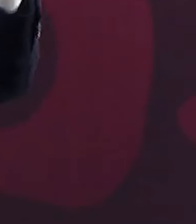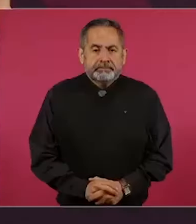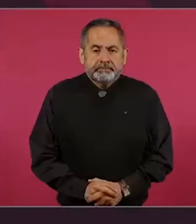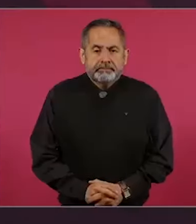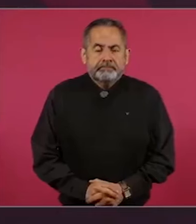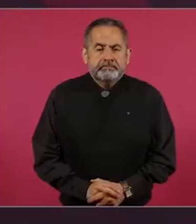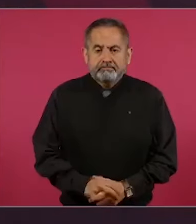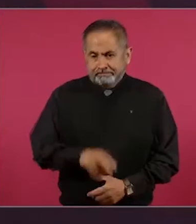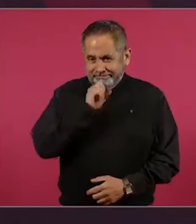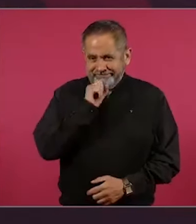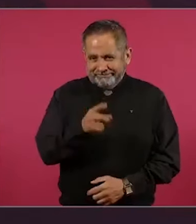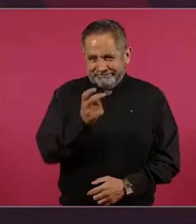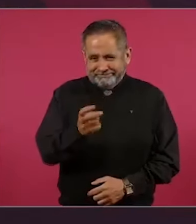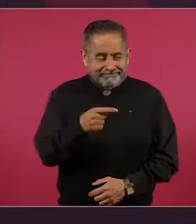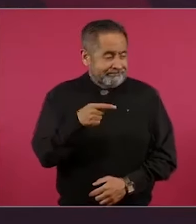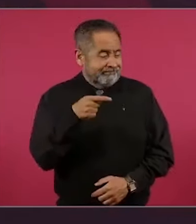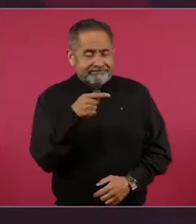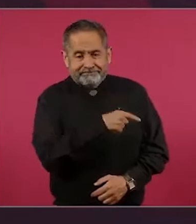muy